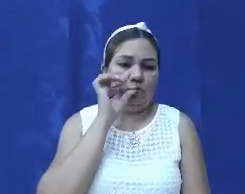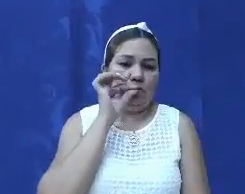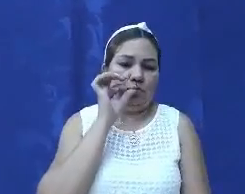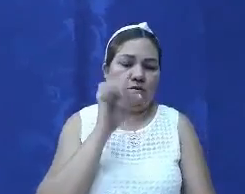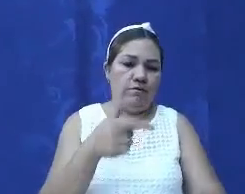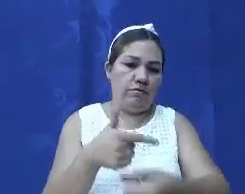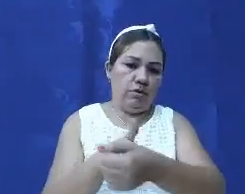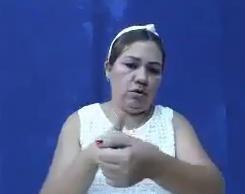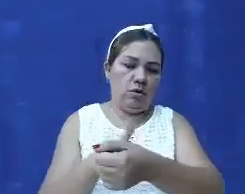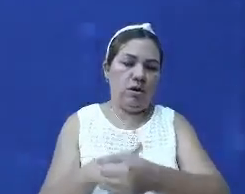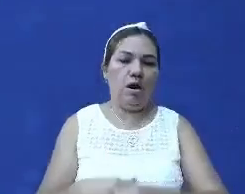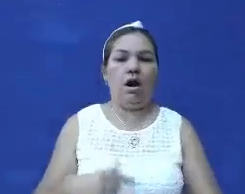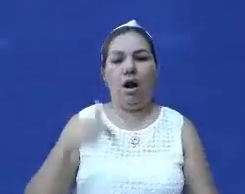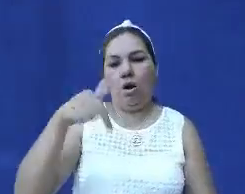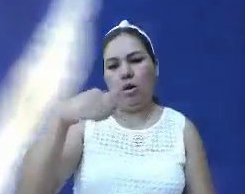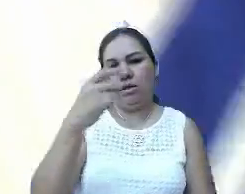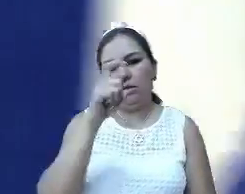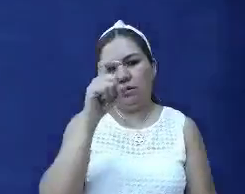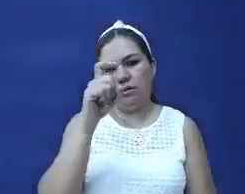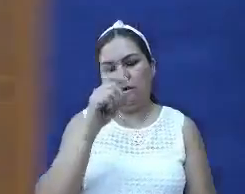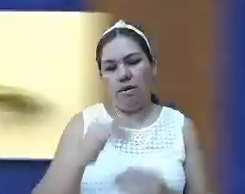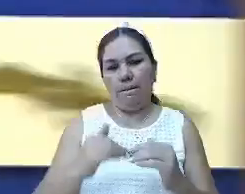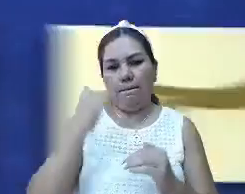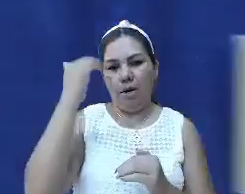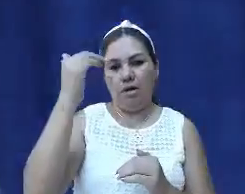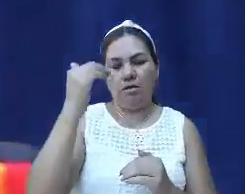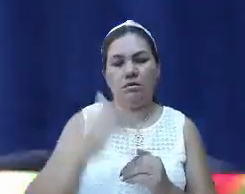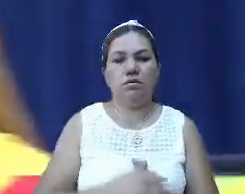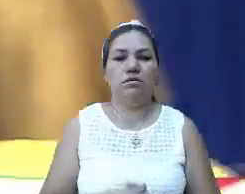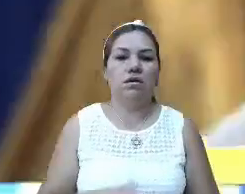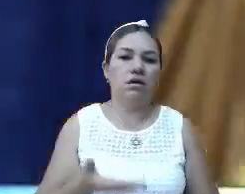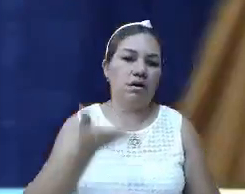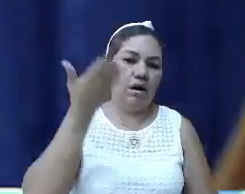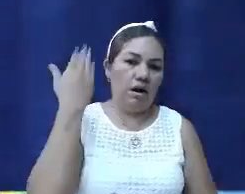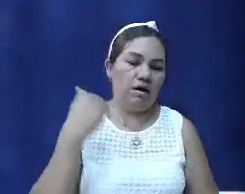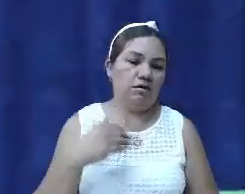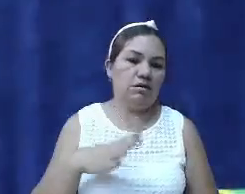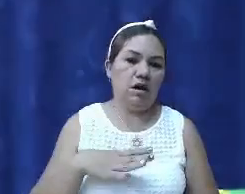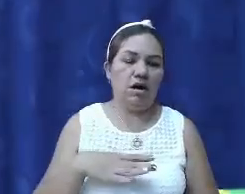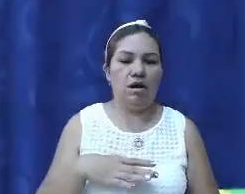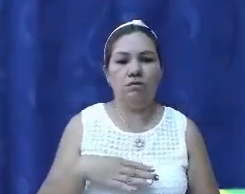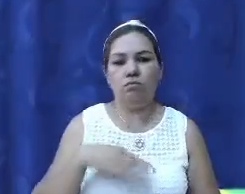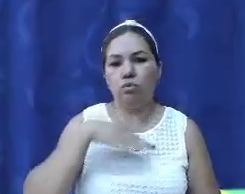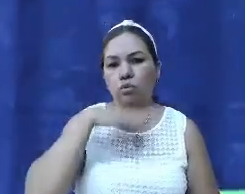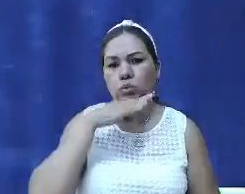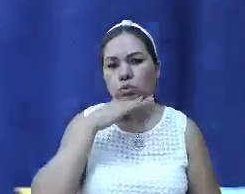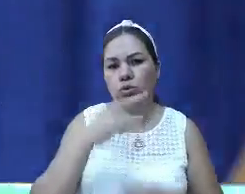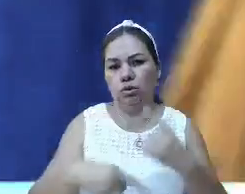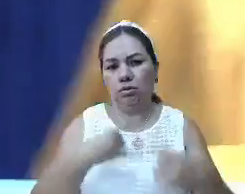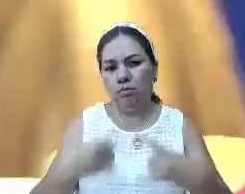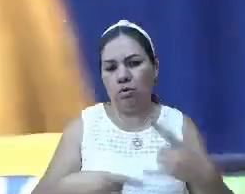más. Si antes tenías todos los demonios, hoy los tienes 7 veces más.